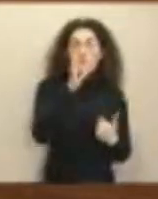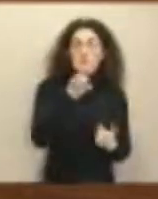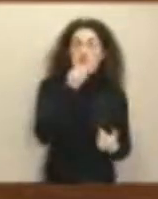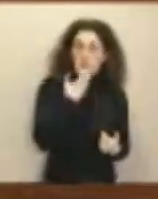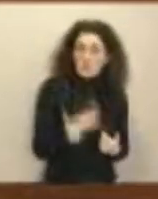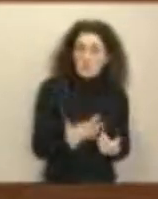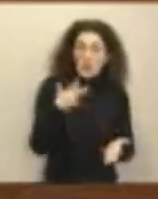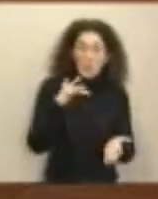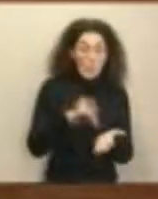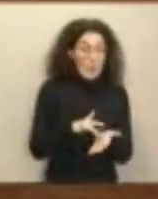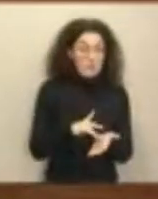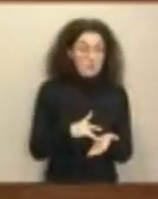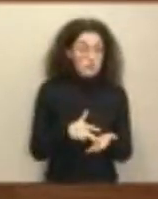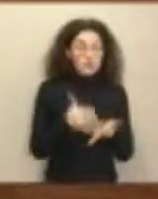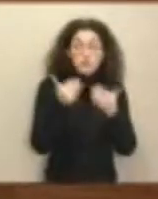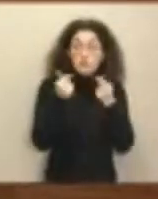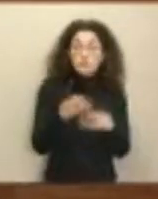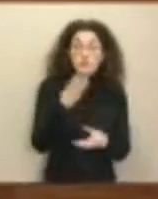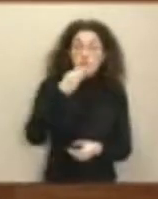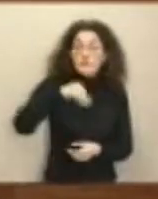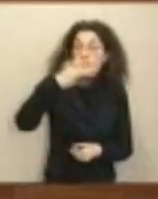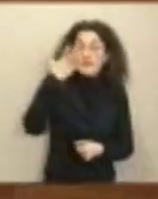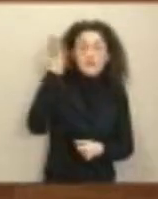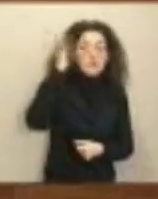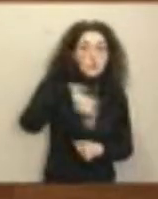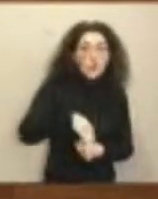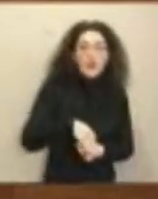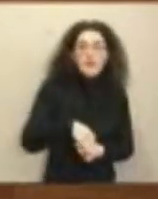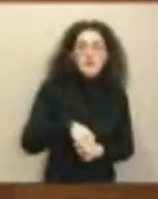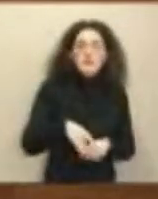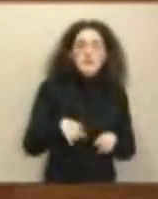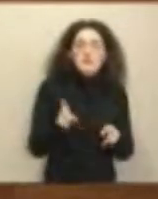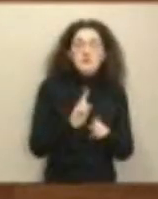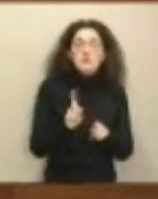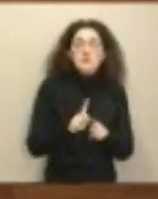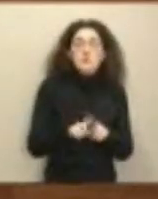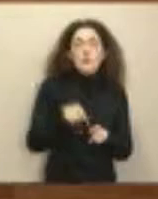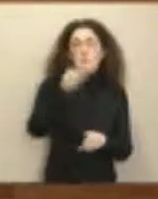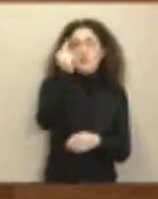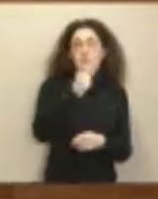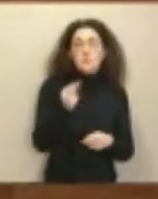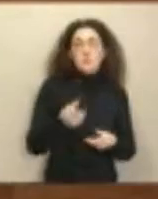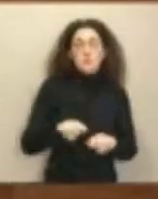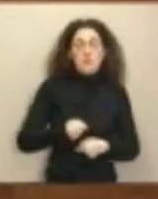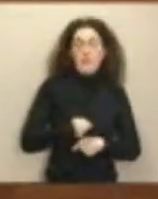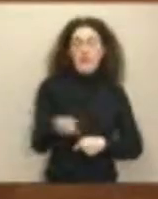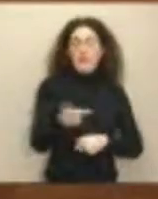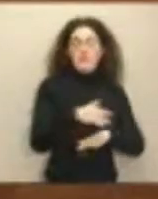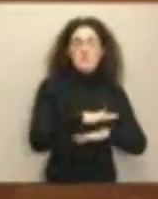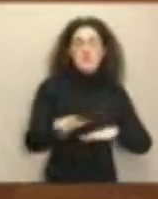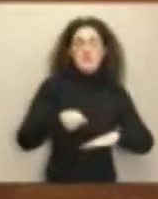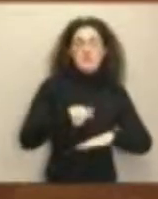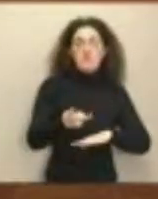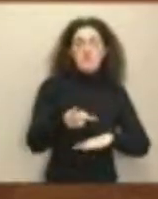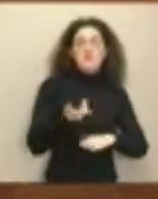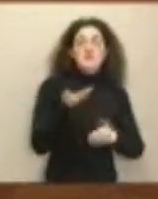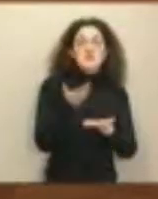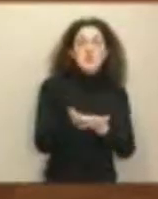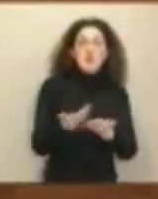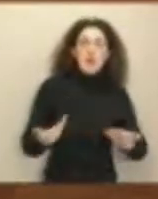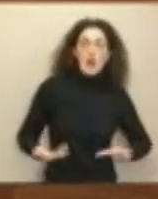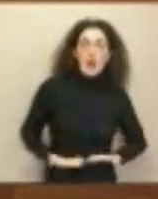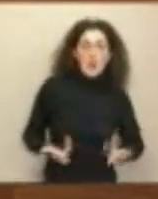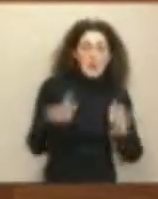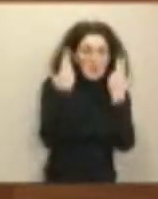que cuando no se tienen los números suficientes no se azote el presupuesto encima de una mesa, se pida servilismo a